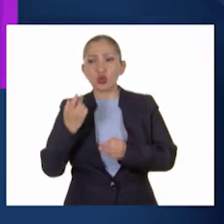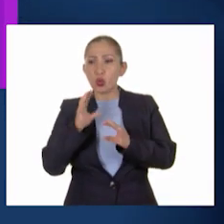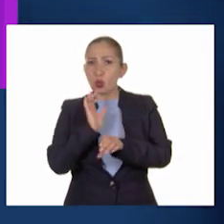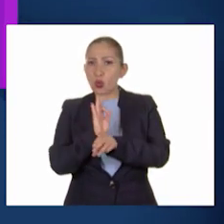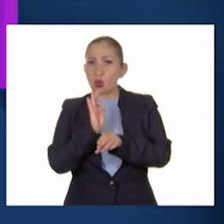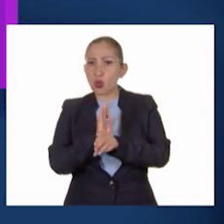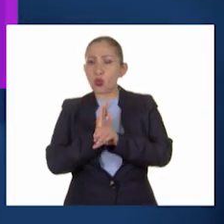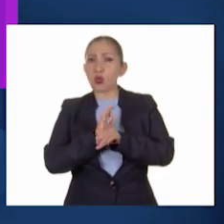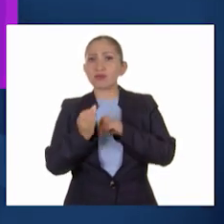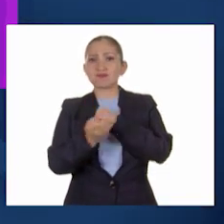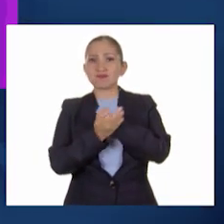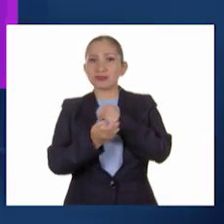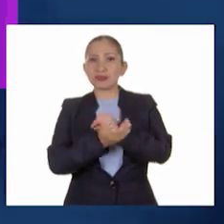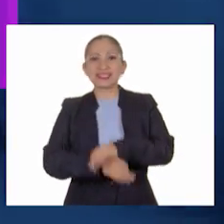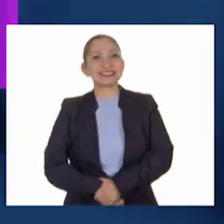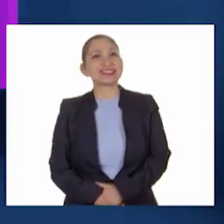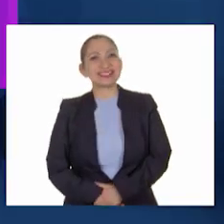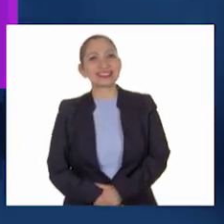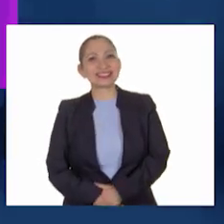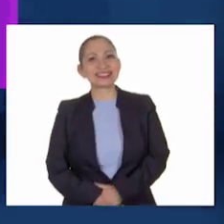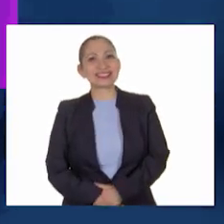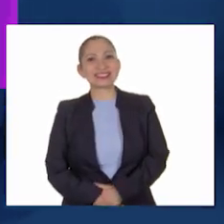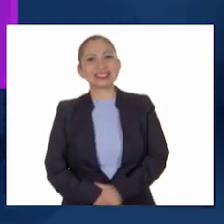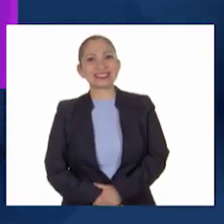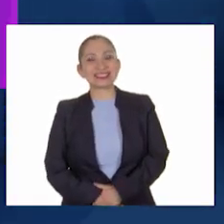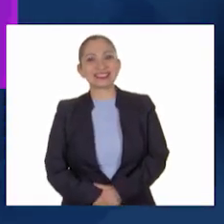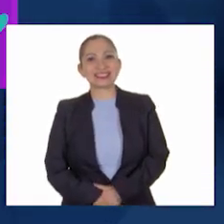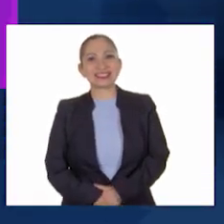unos a los otros.